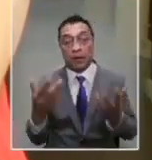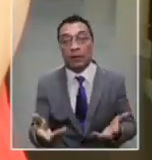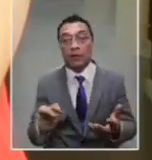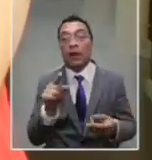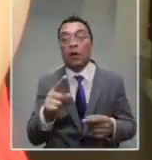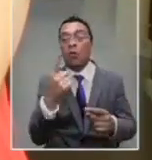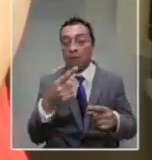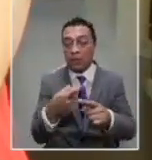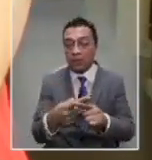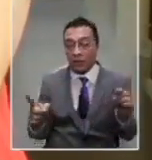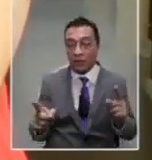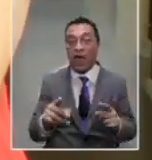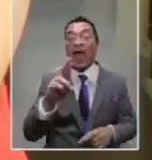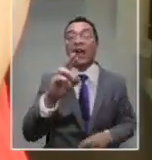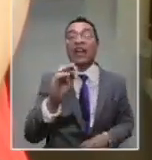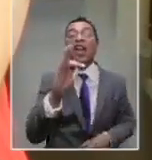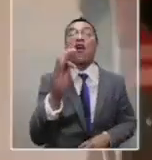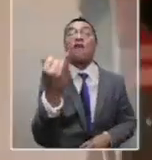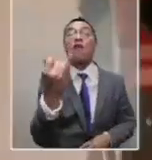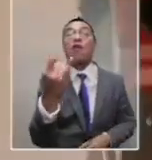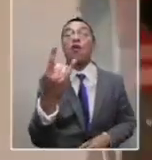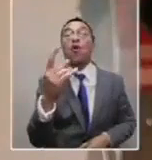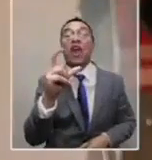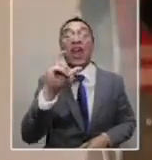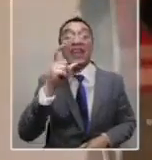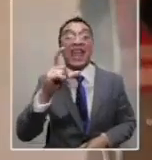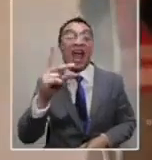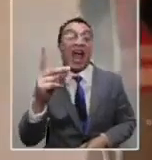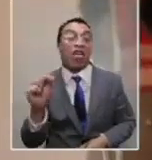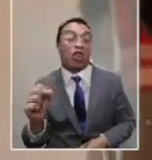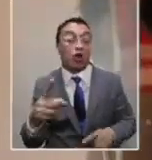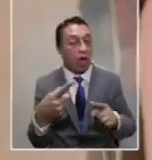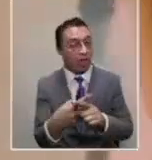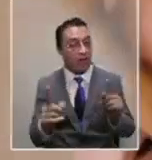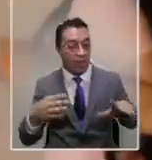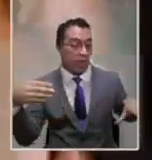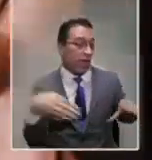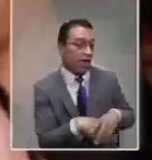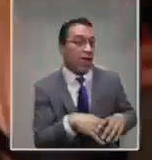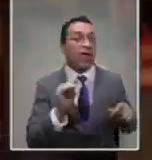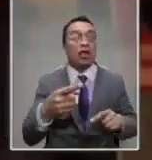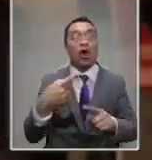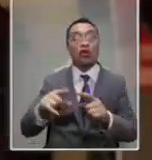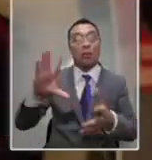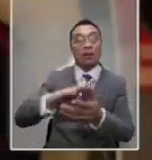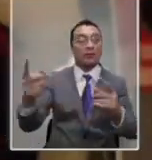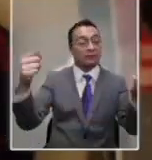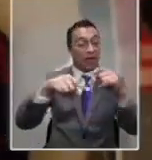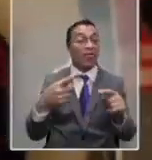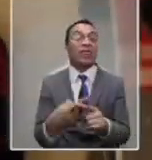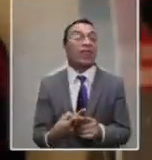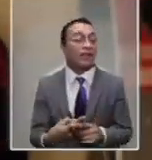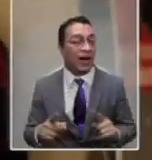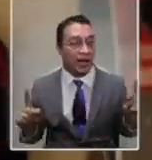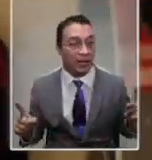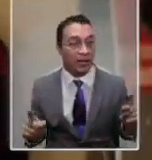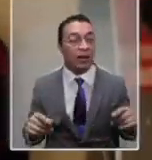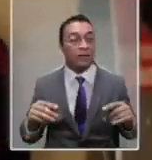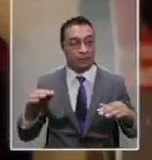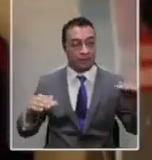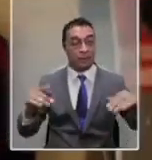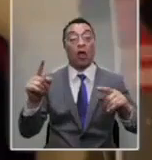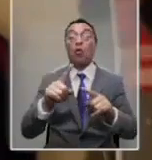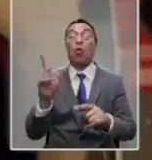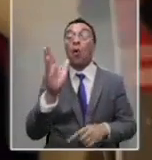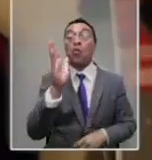que hay que hacer una distinción primero entre refugiados y migrantes. Y por otro lado, sobre la pregunta, yo